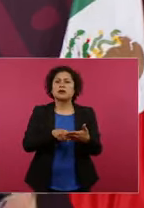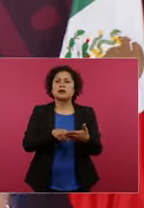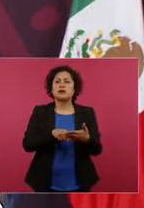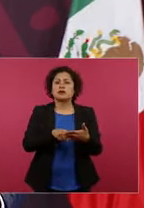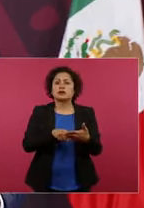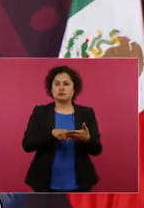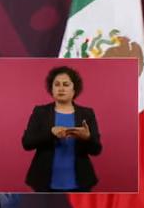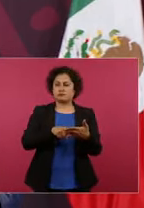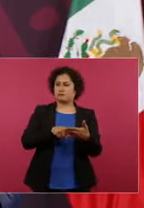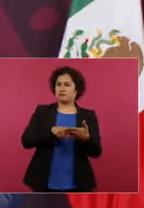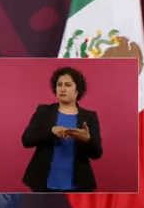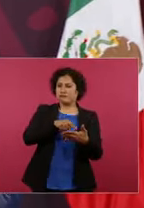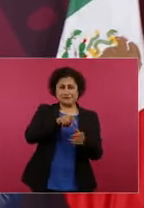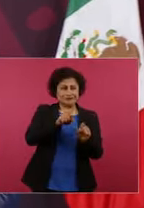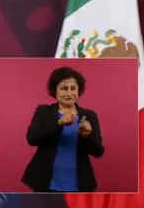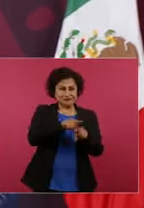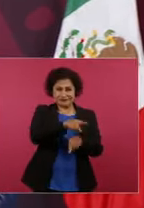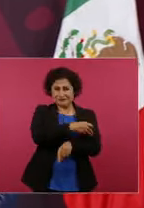atestiguan